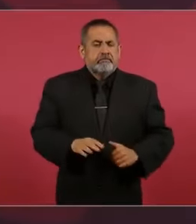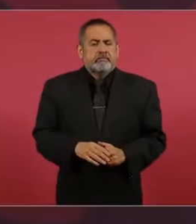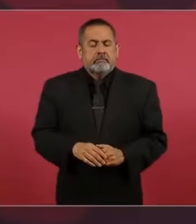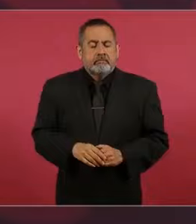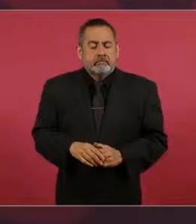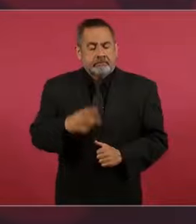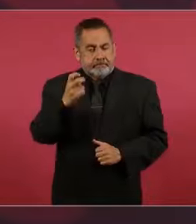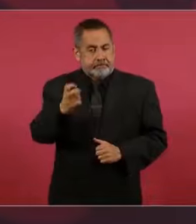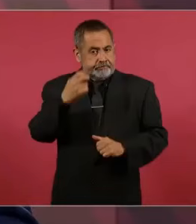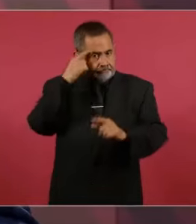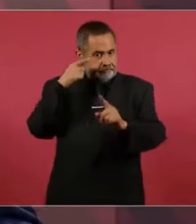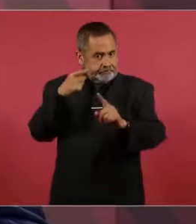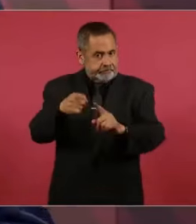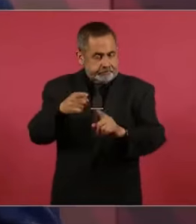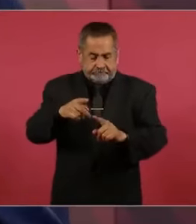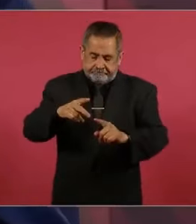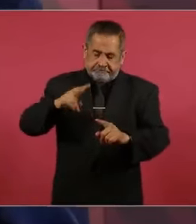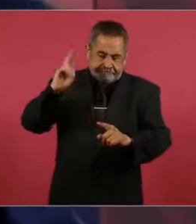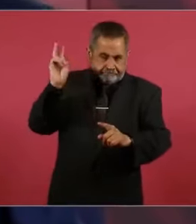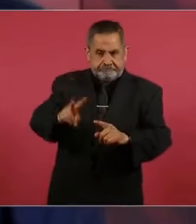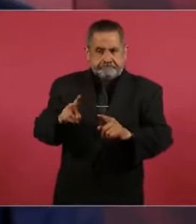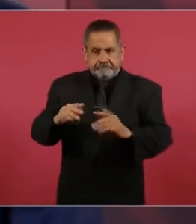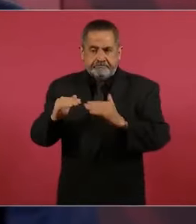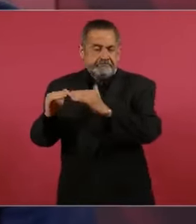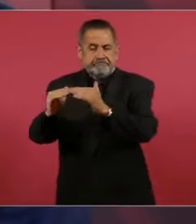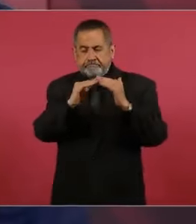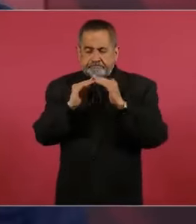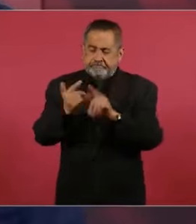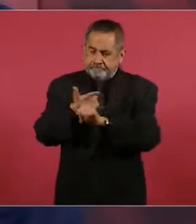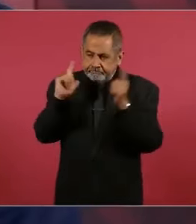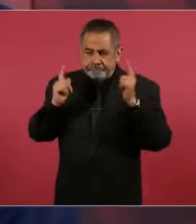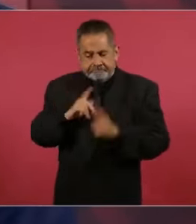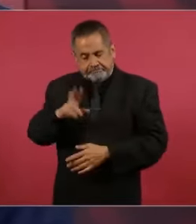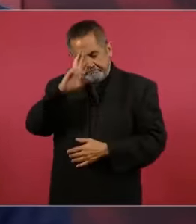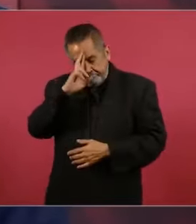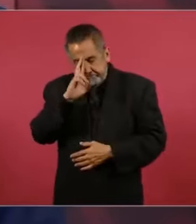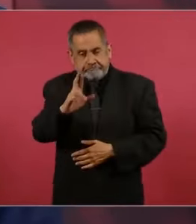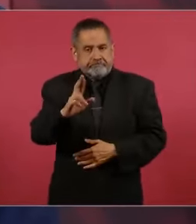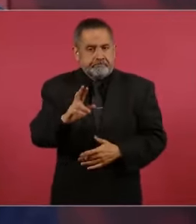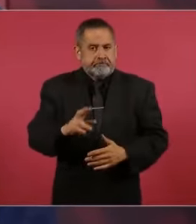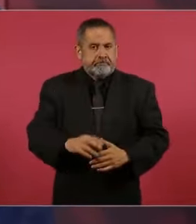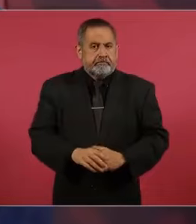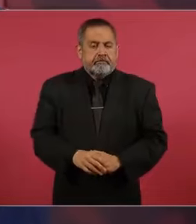Esa es la verdadera democracia.